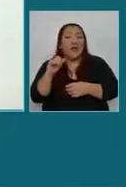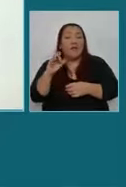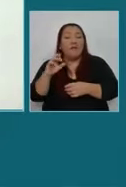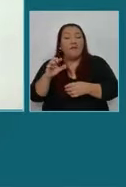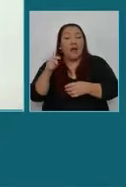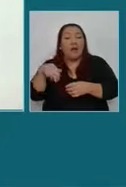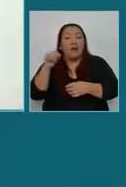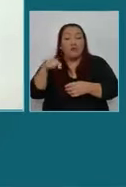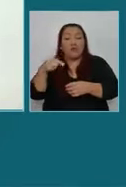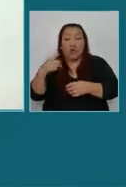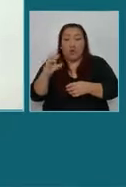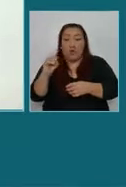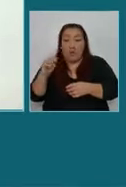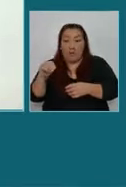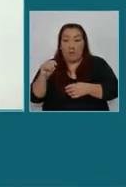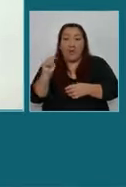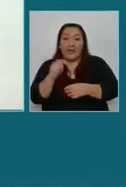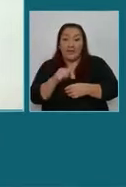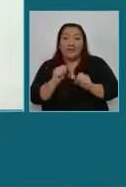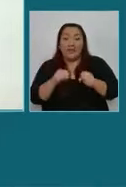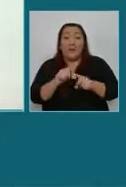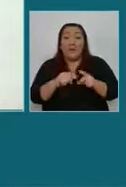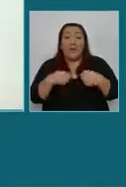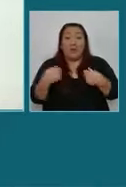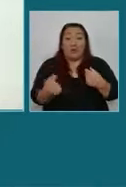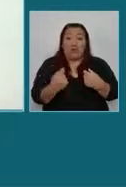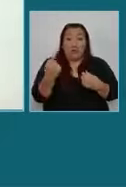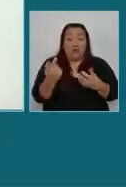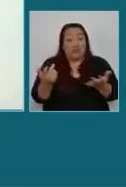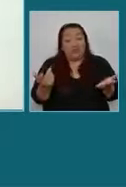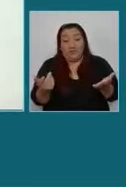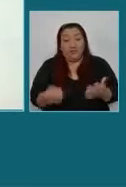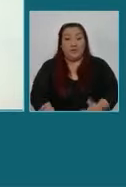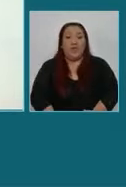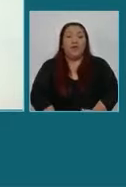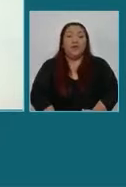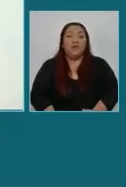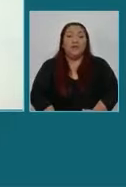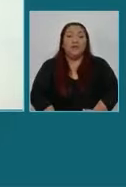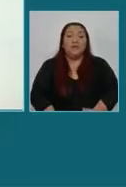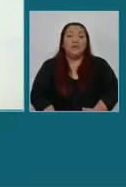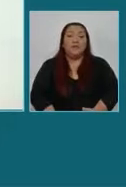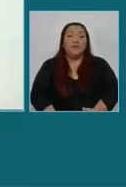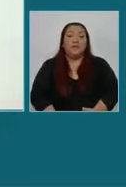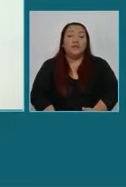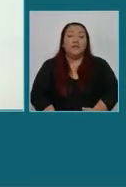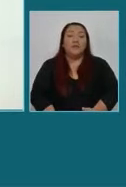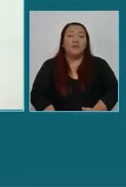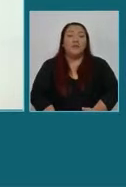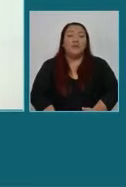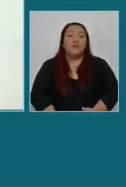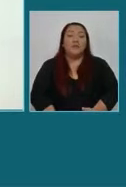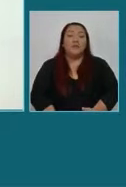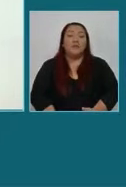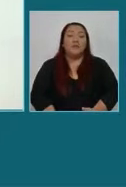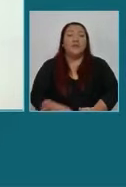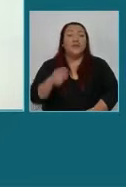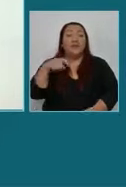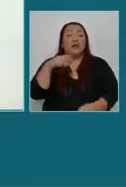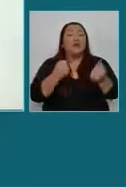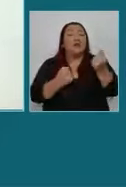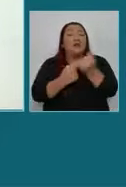www.bkindtechfund.com. Pero esto no podemos hacerlo solos. Necesitamos su ayuda. Necesitamos socios que